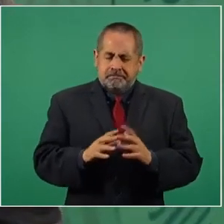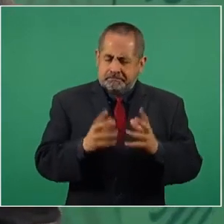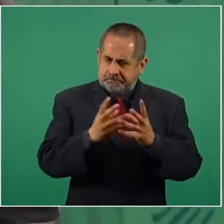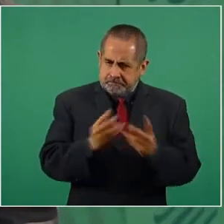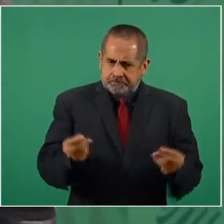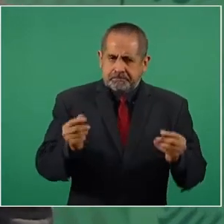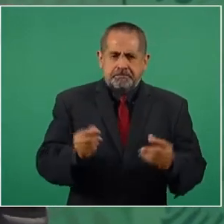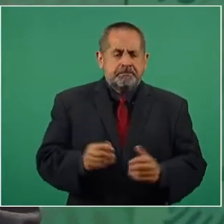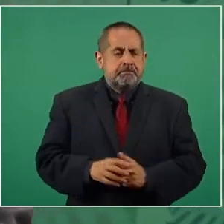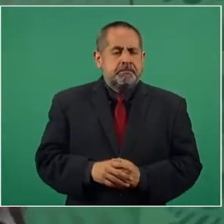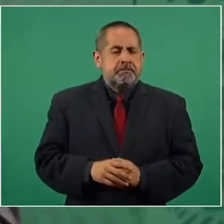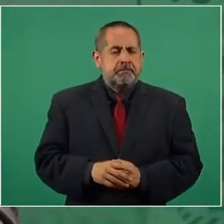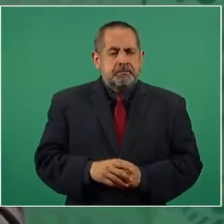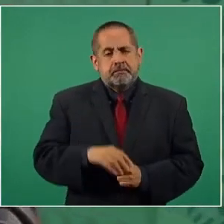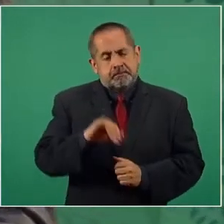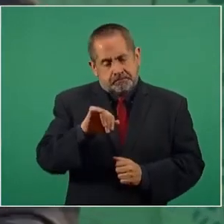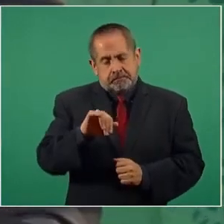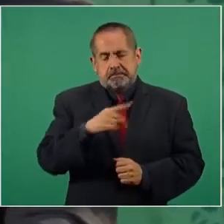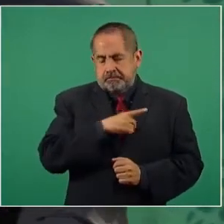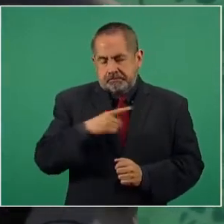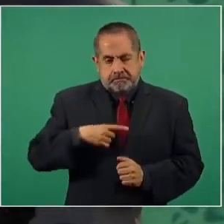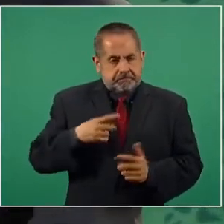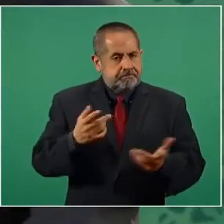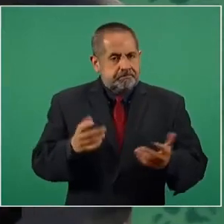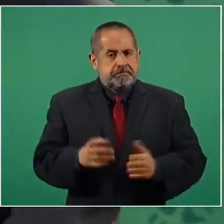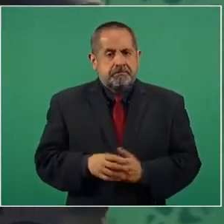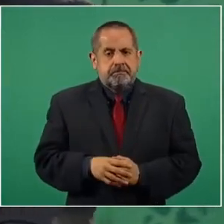Entonces, sí tiene que haber